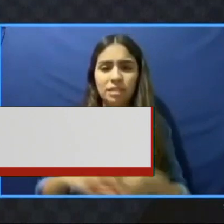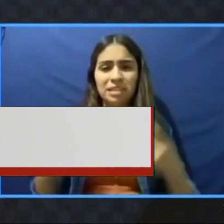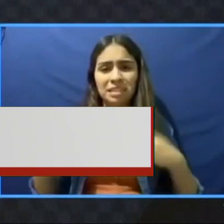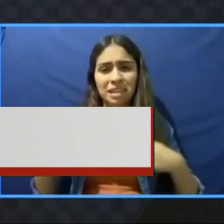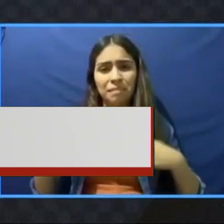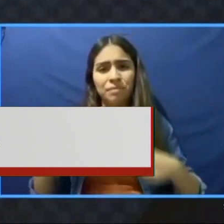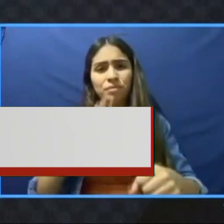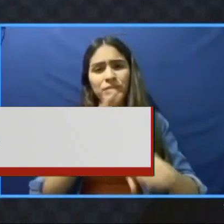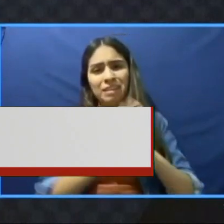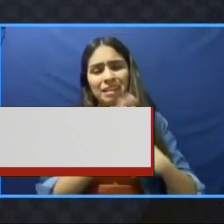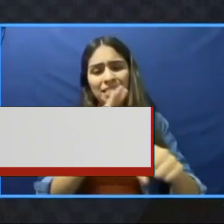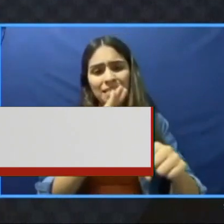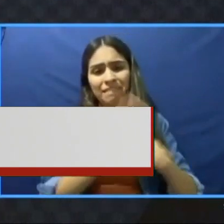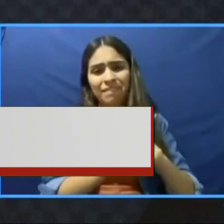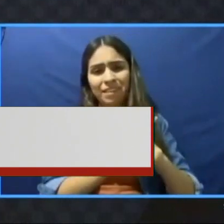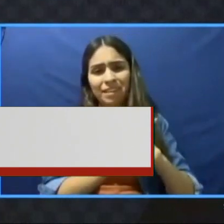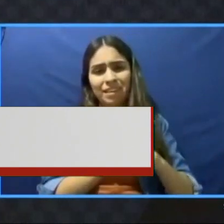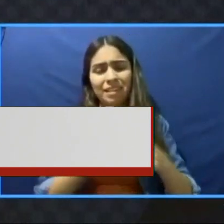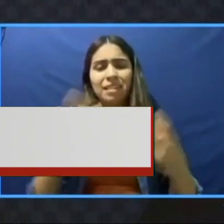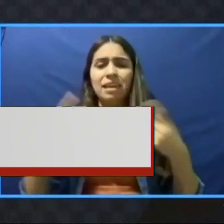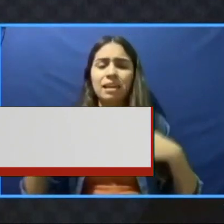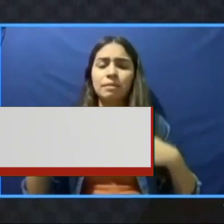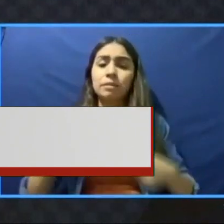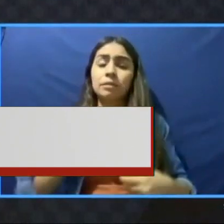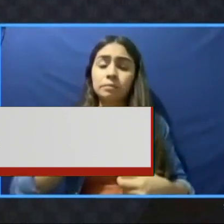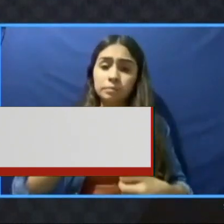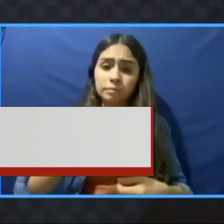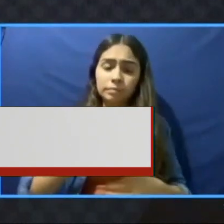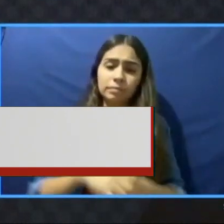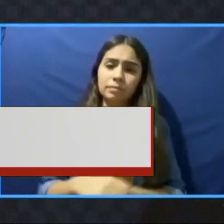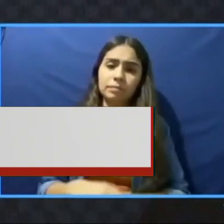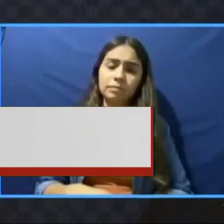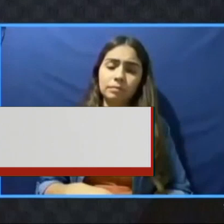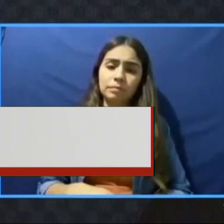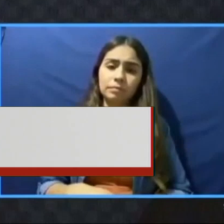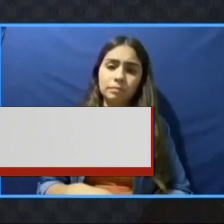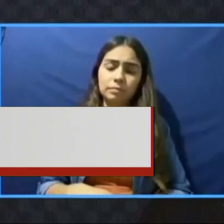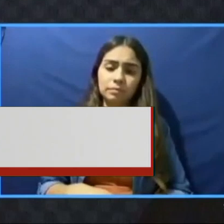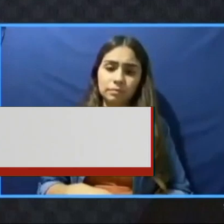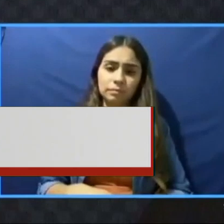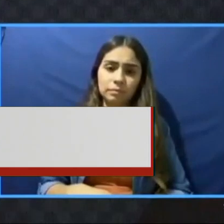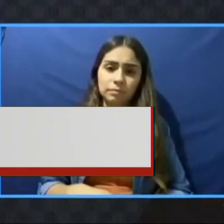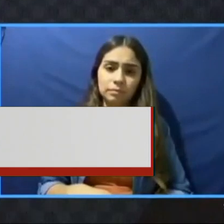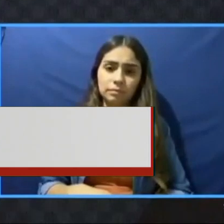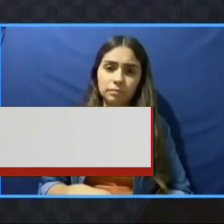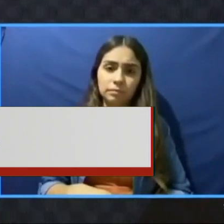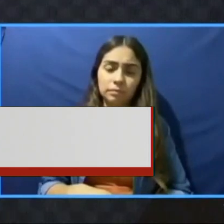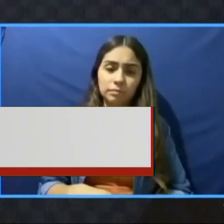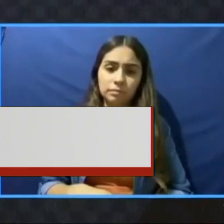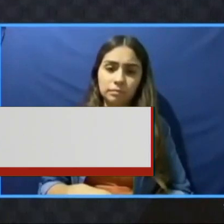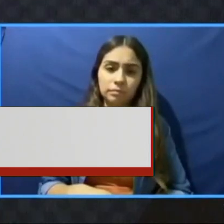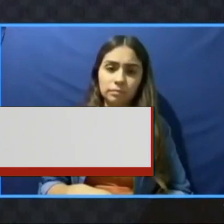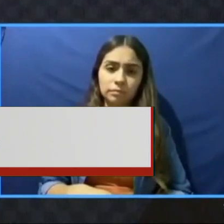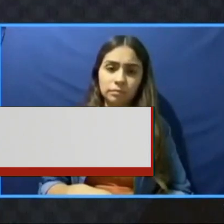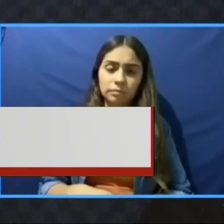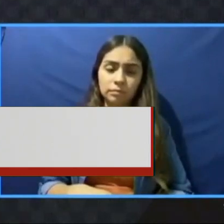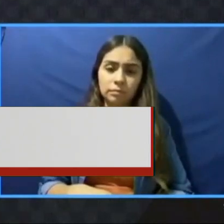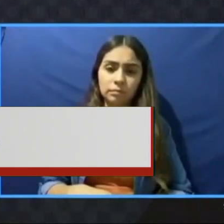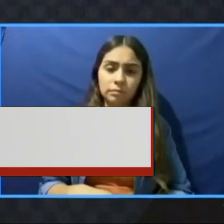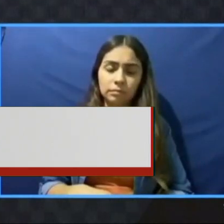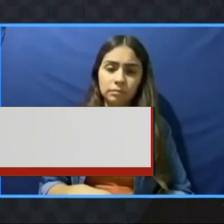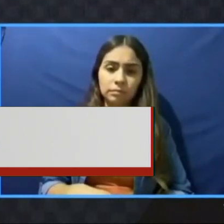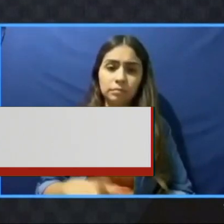propia defensa de la víctima y del Ministerio Público. Hay casos, hay cosas que por su